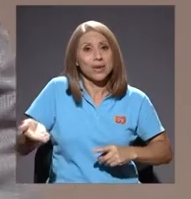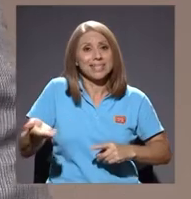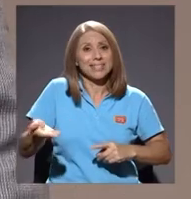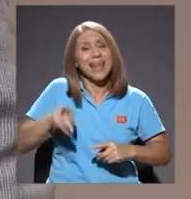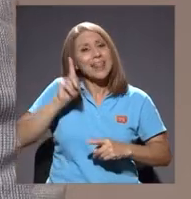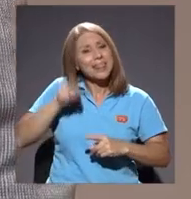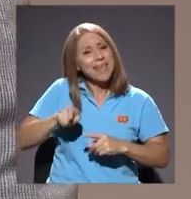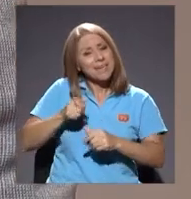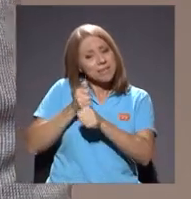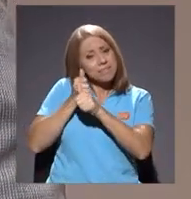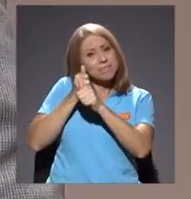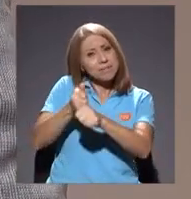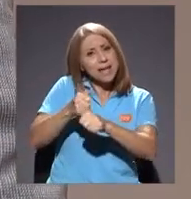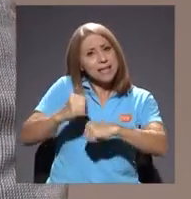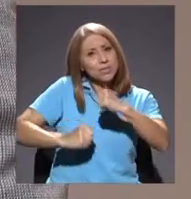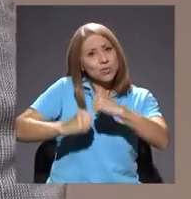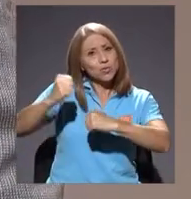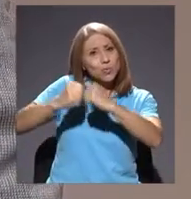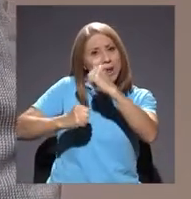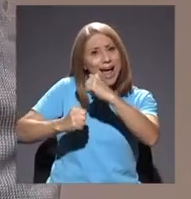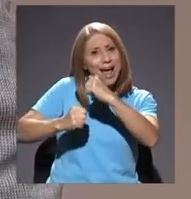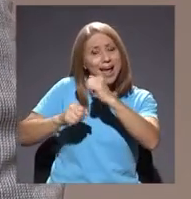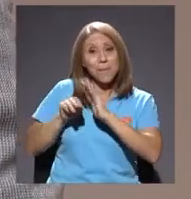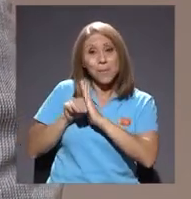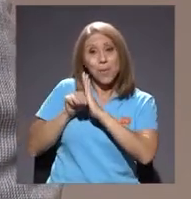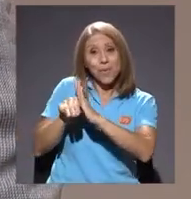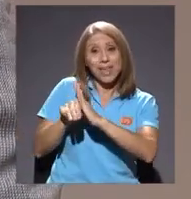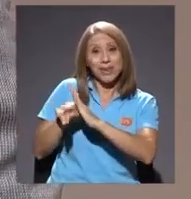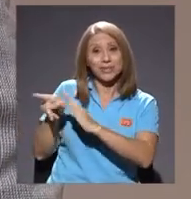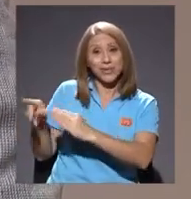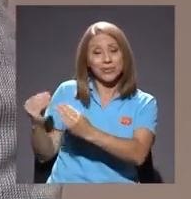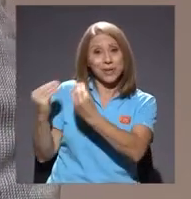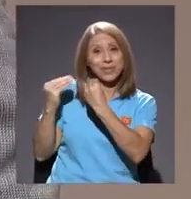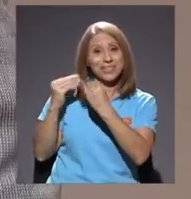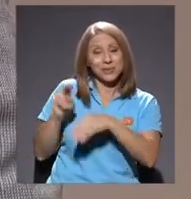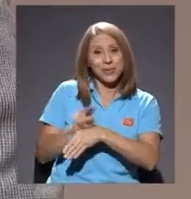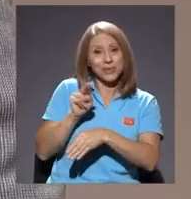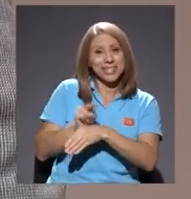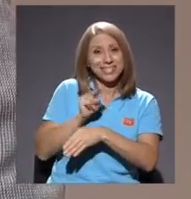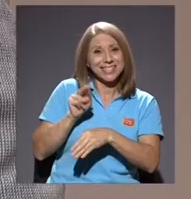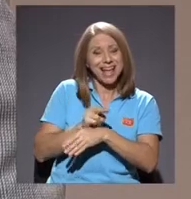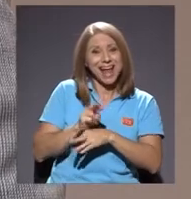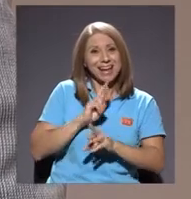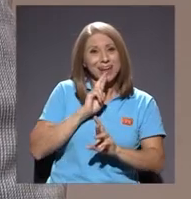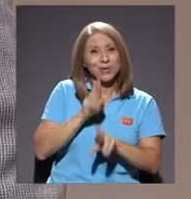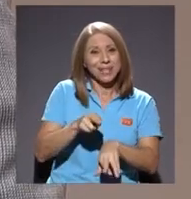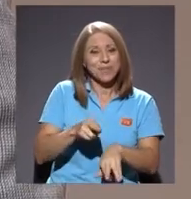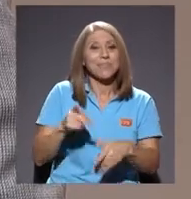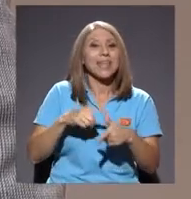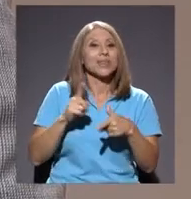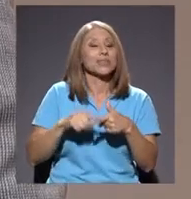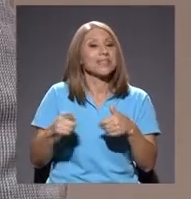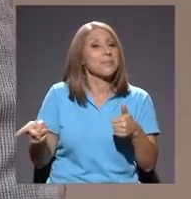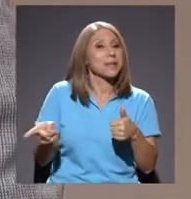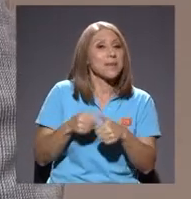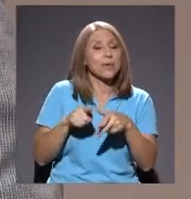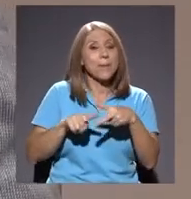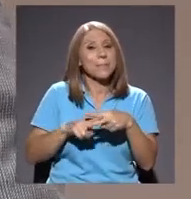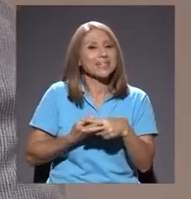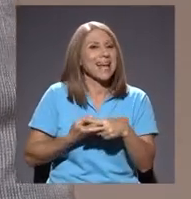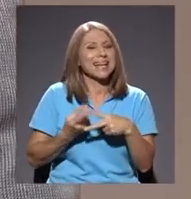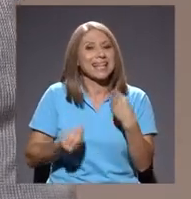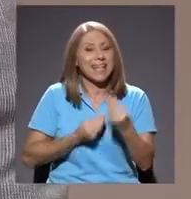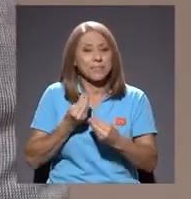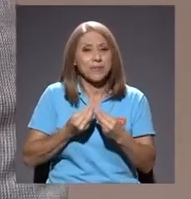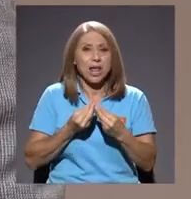esa estructura que los modelos que usted me enseñó a utilizar nos dan entonces quisiera empezar primero por hacer una revisión